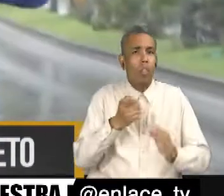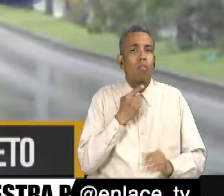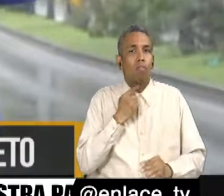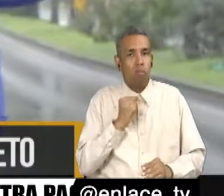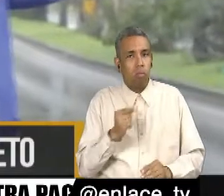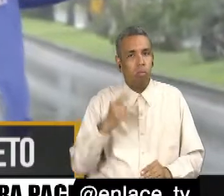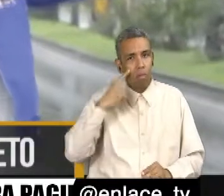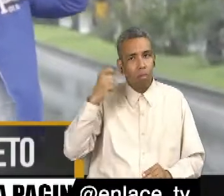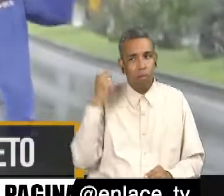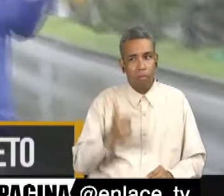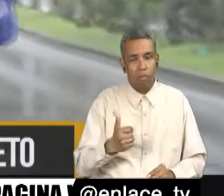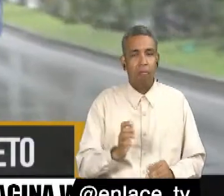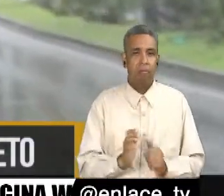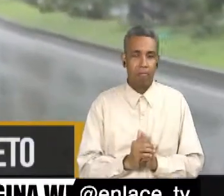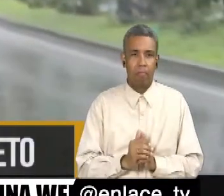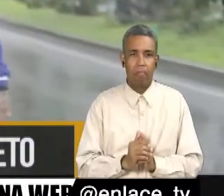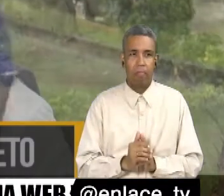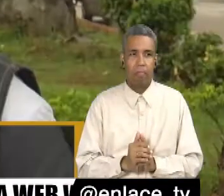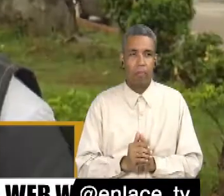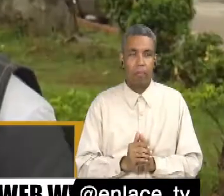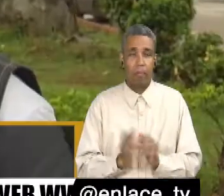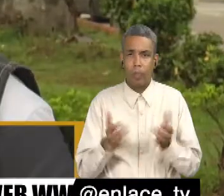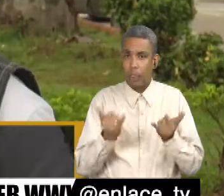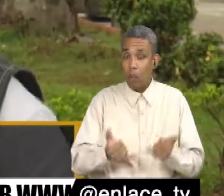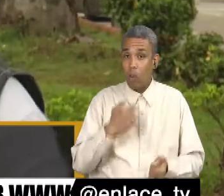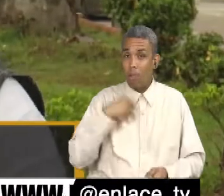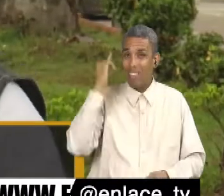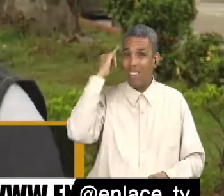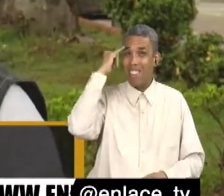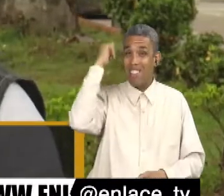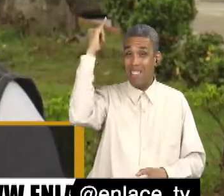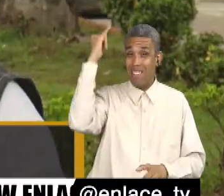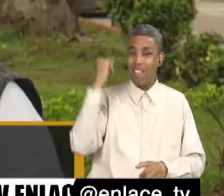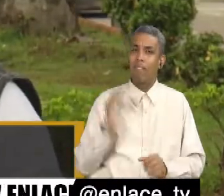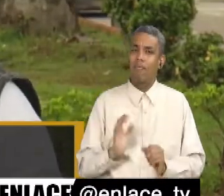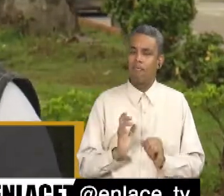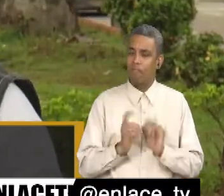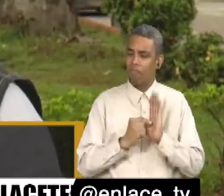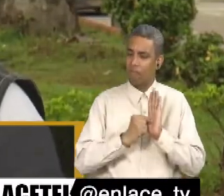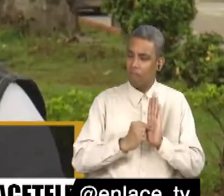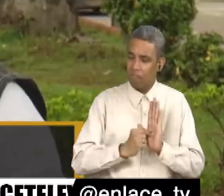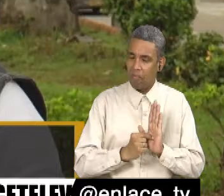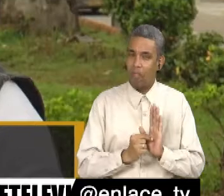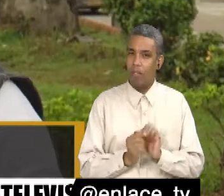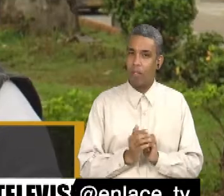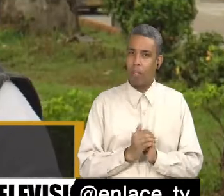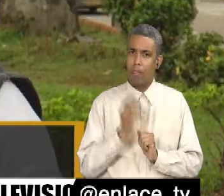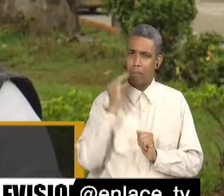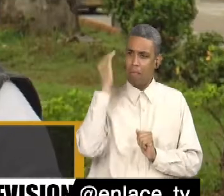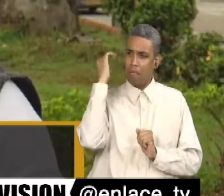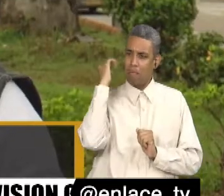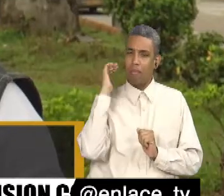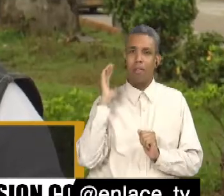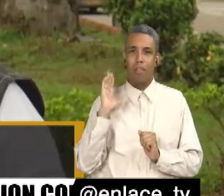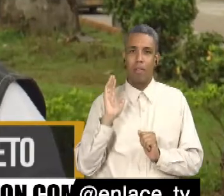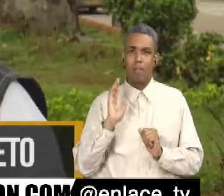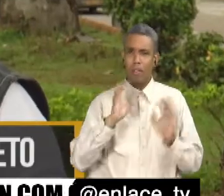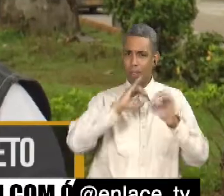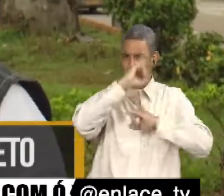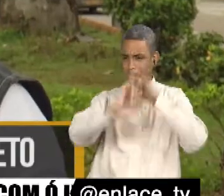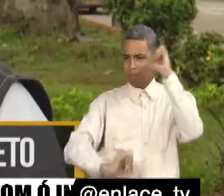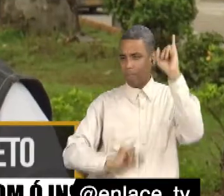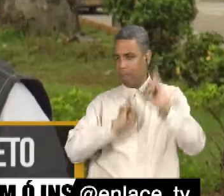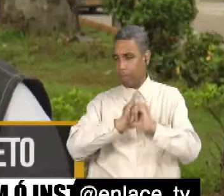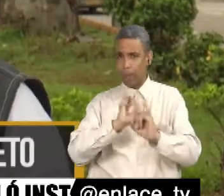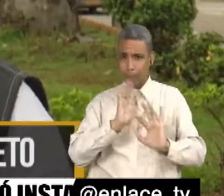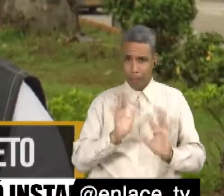urbana que ahorita en tiempo pasado tuvimos la oportunidad de compartir internacionalmente.